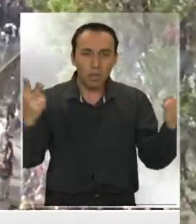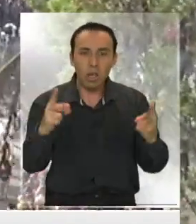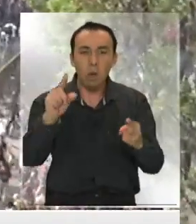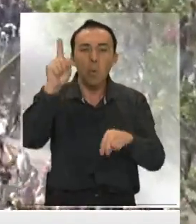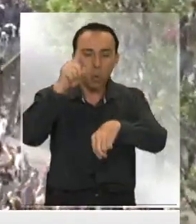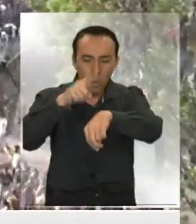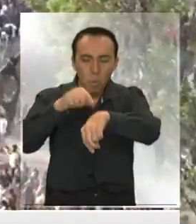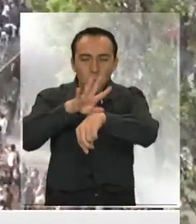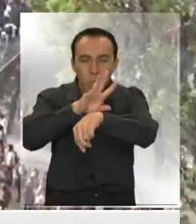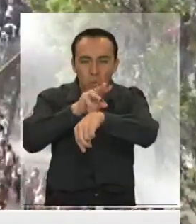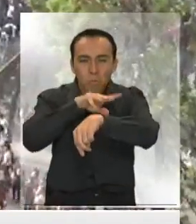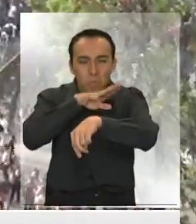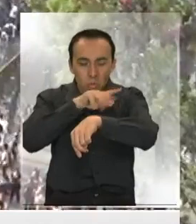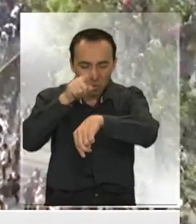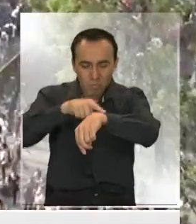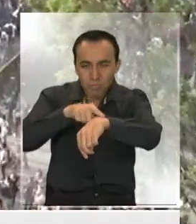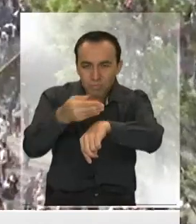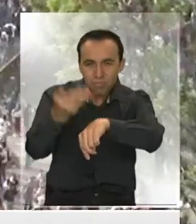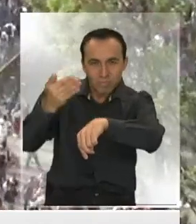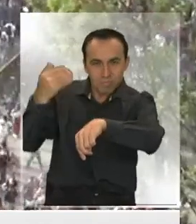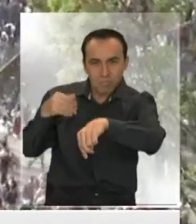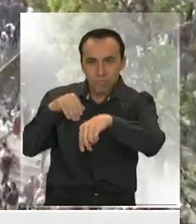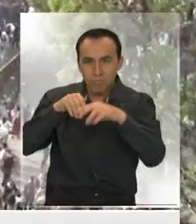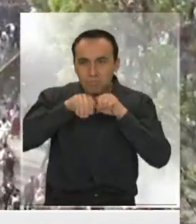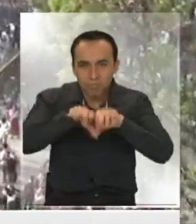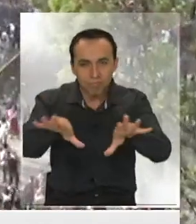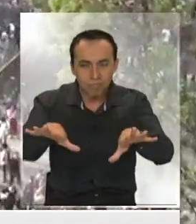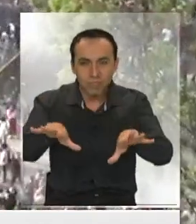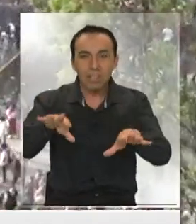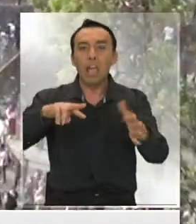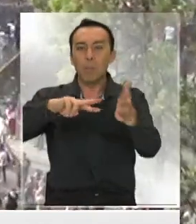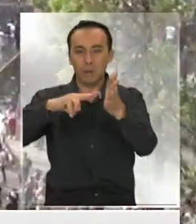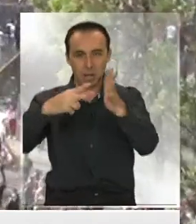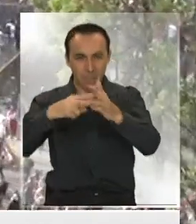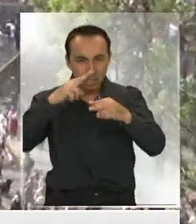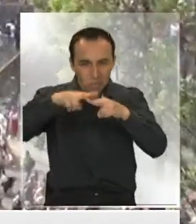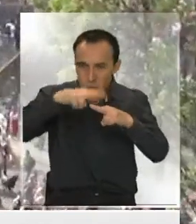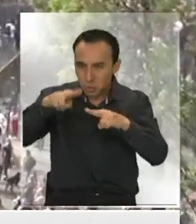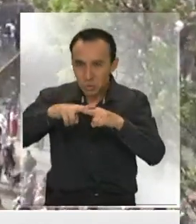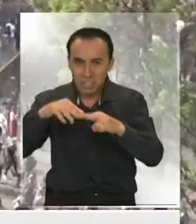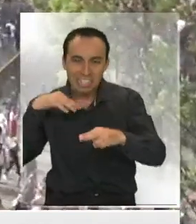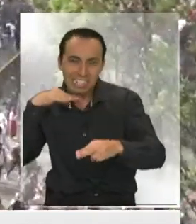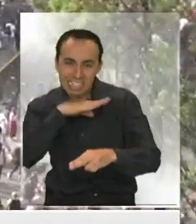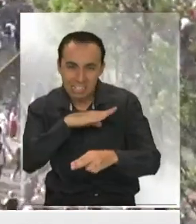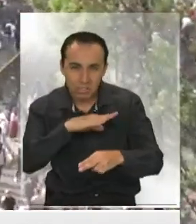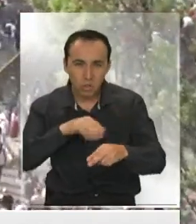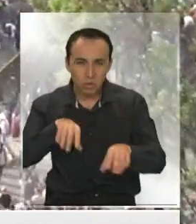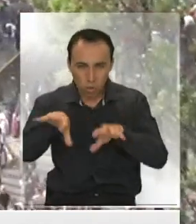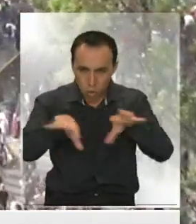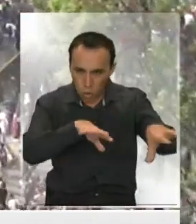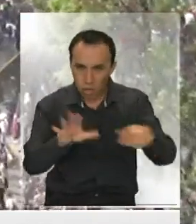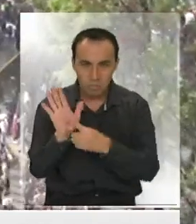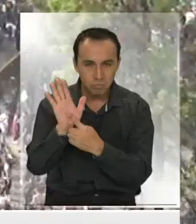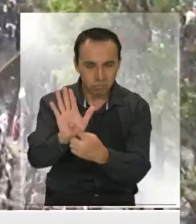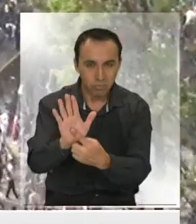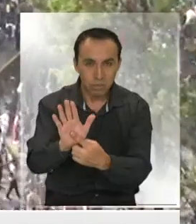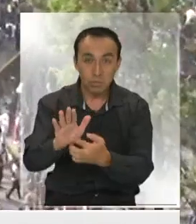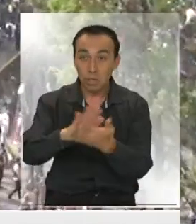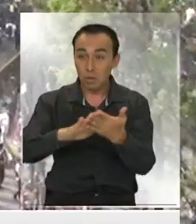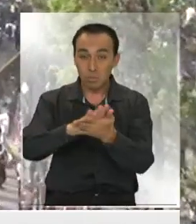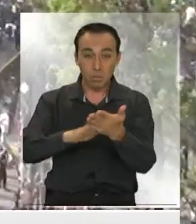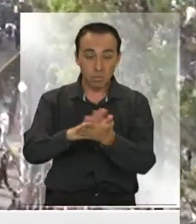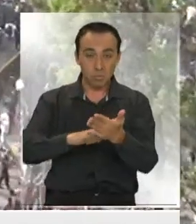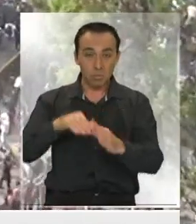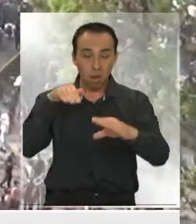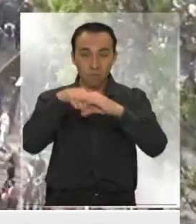minutos donde dice que las crisis se resuelven con acciones concretas y nosotros como grupo, se refiere a las empresas vinculadas a Quiñenco, como por ejemplo el Banco de Chile,